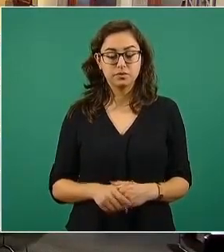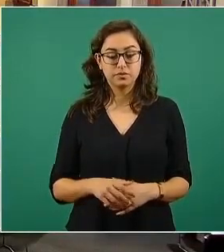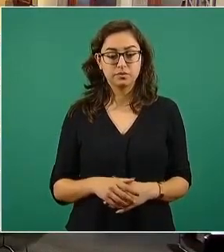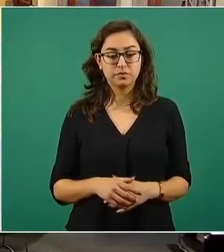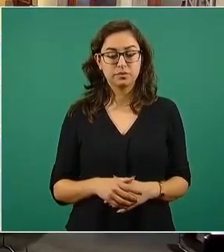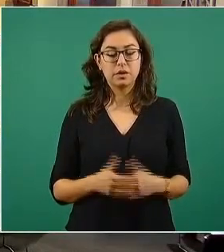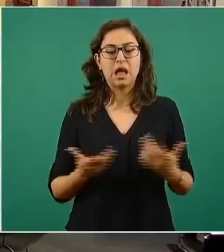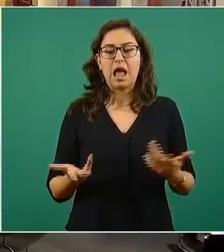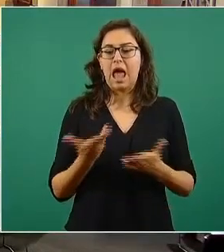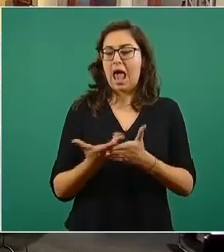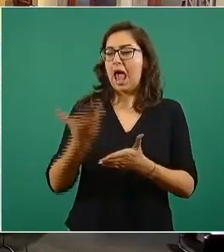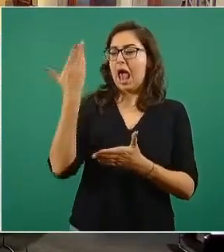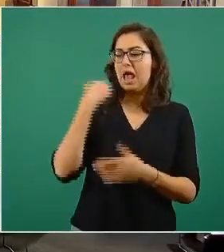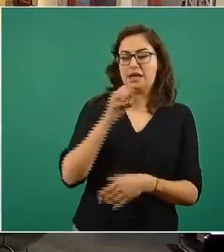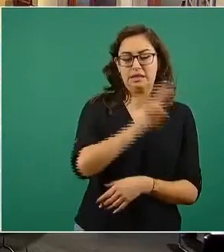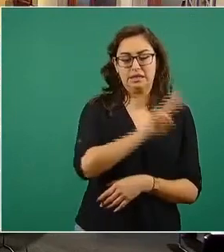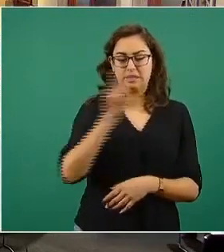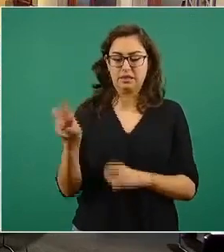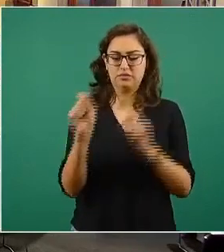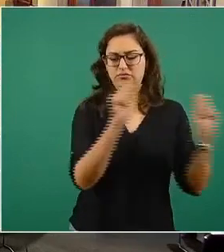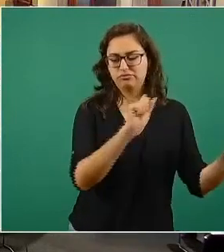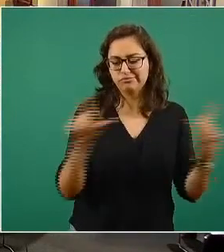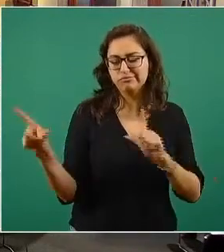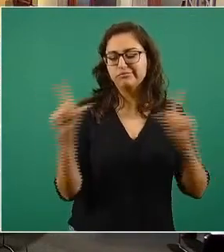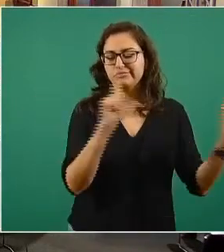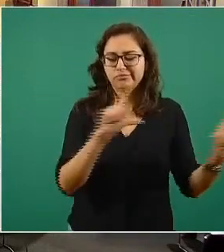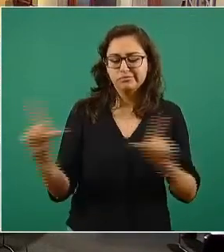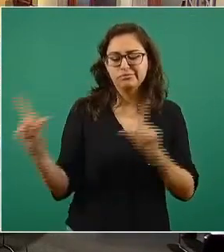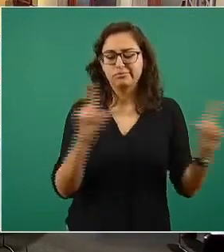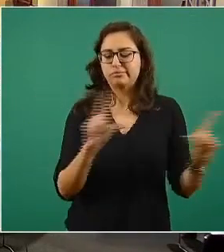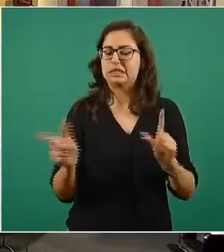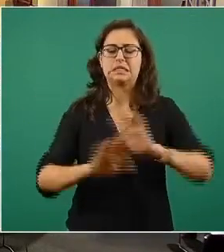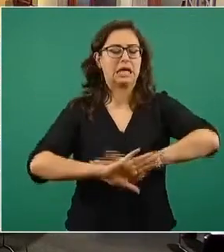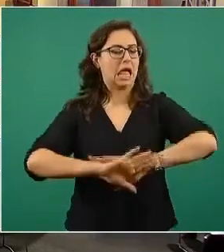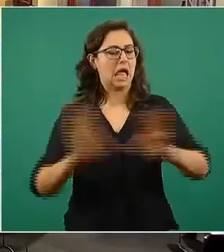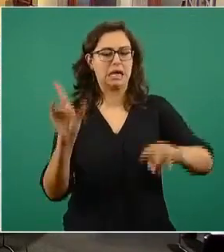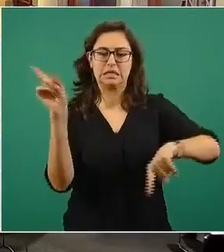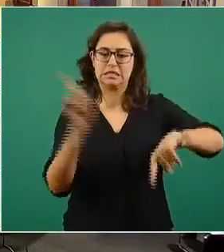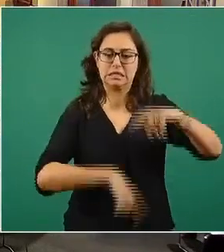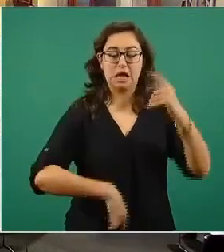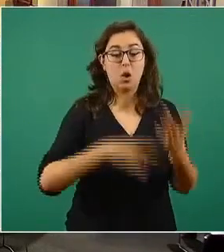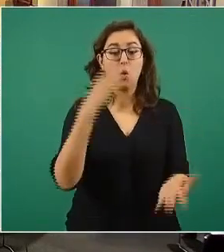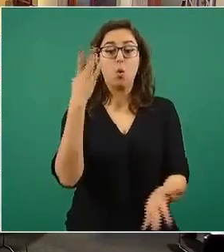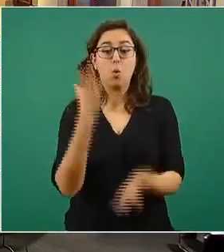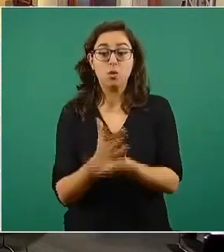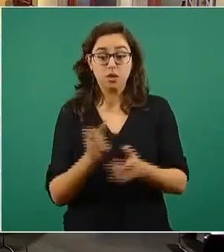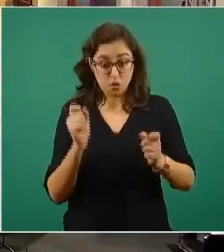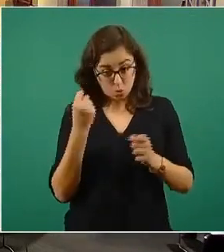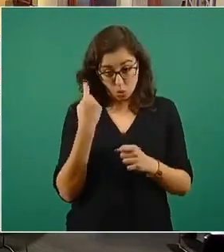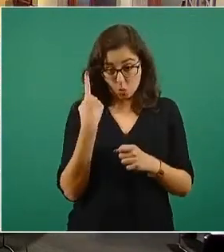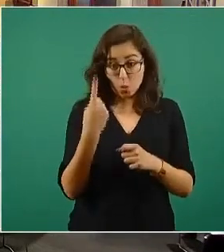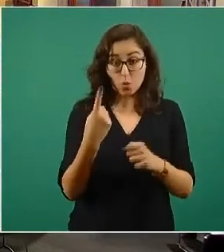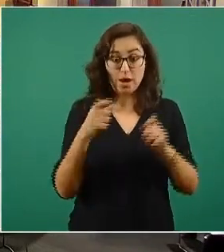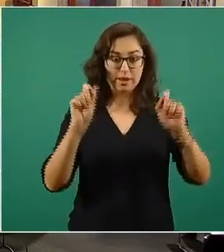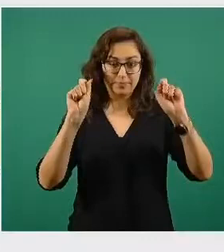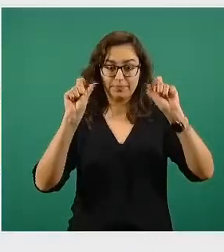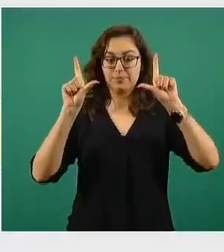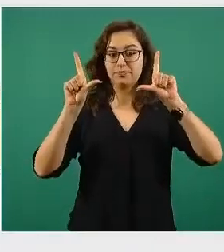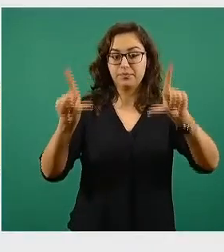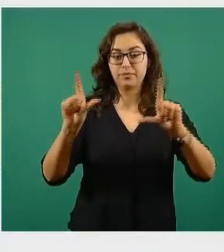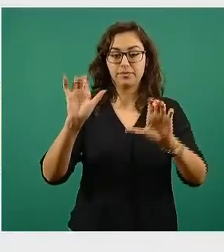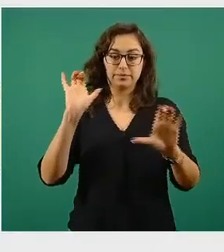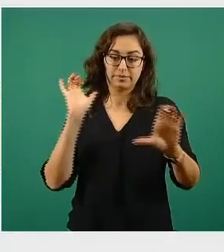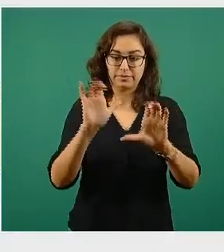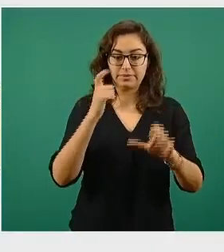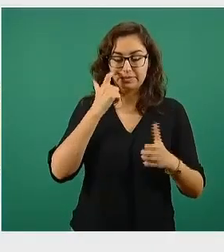por una sola que dice más información, da clic aquí. Entonces ahí, dando clic ahí, nos va a llevar a esta página de vacunación COVID,